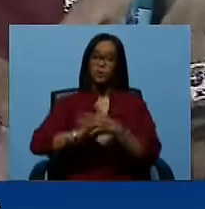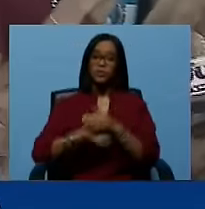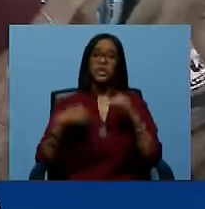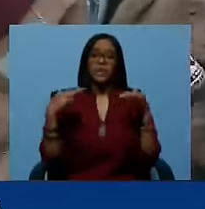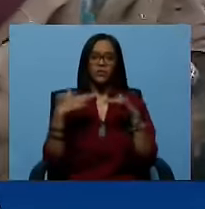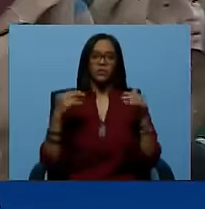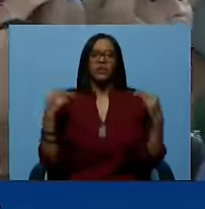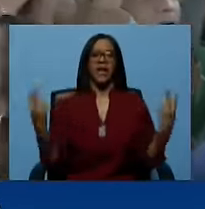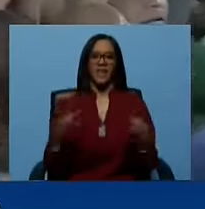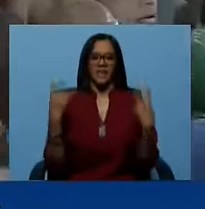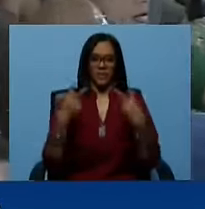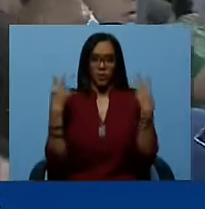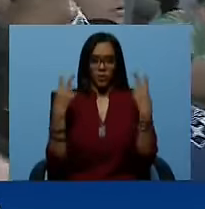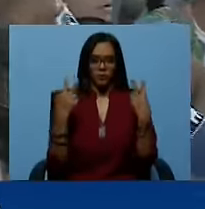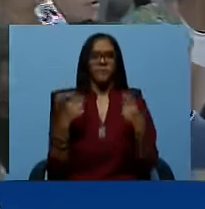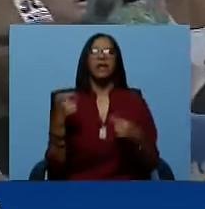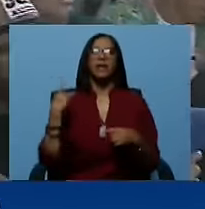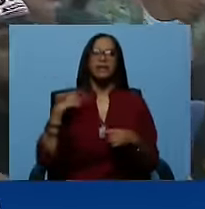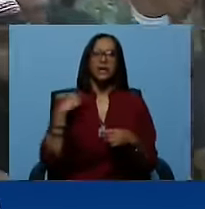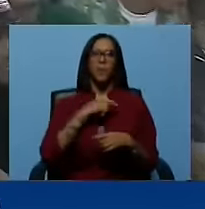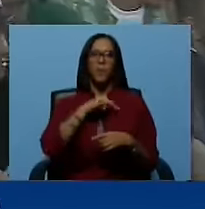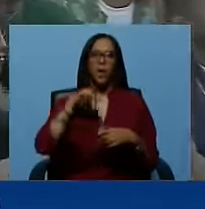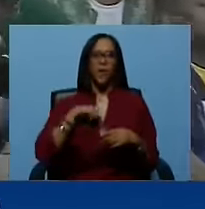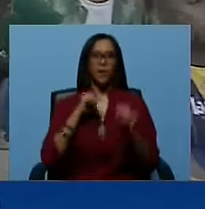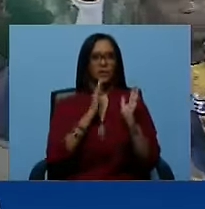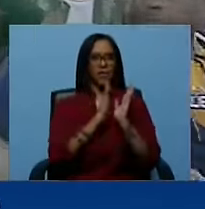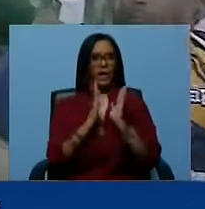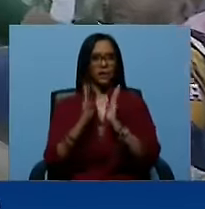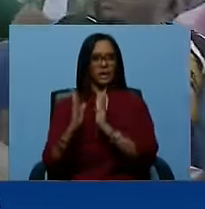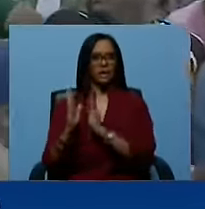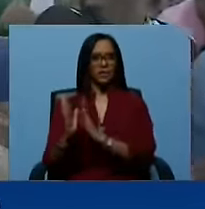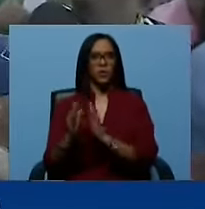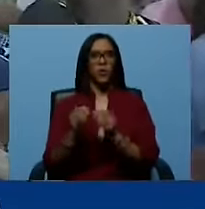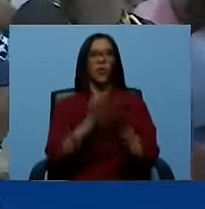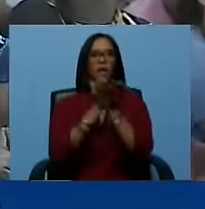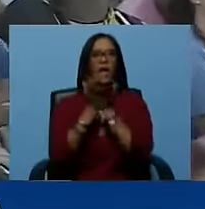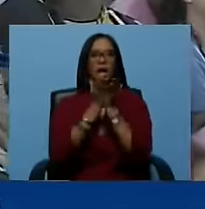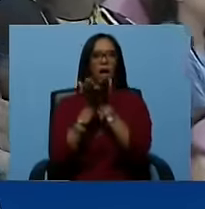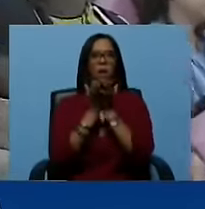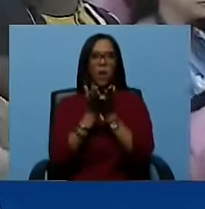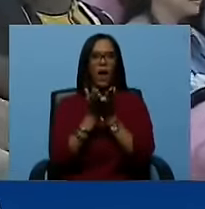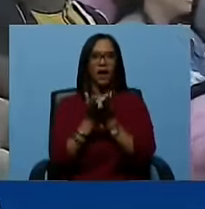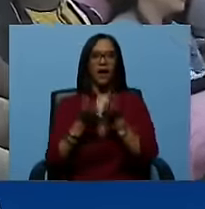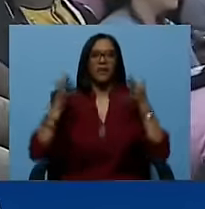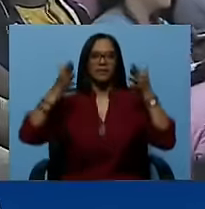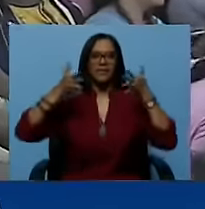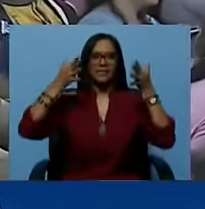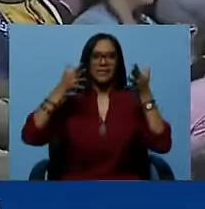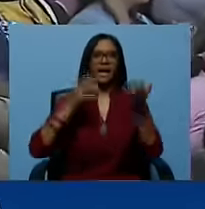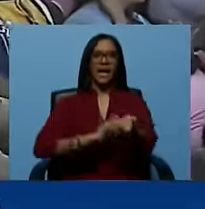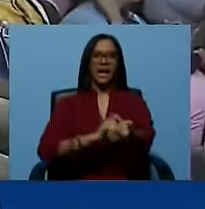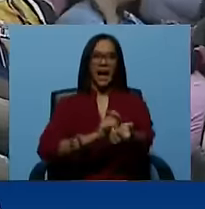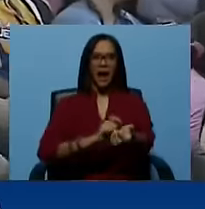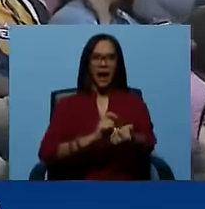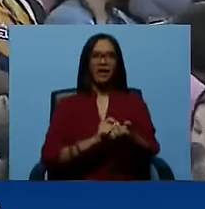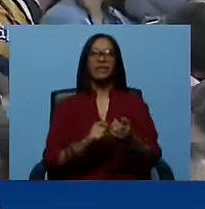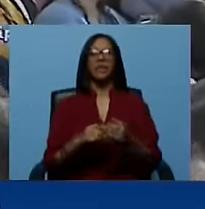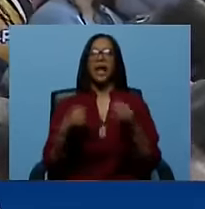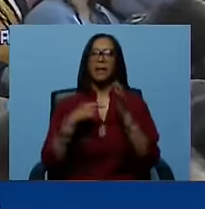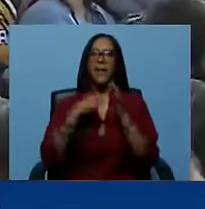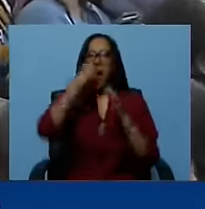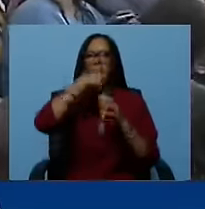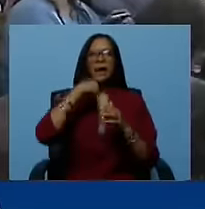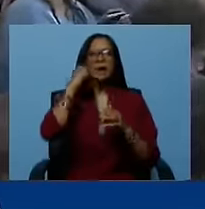y victoria. Tenemos en nuestra organización una escuela que forja el carácter de cientos de miles de hombres y mujeres